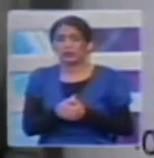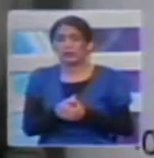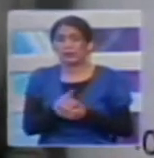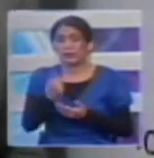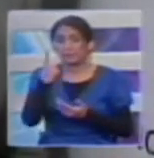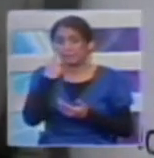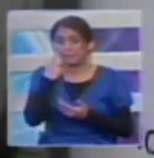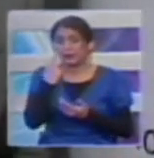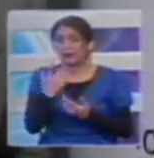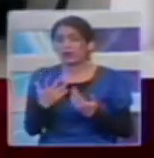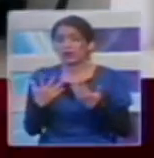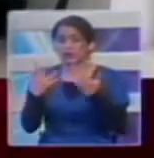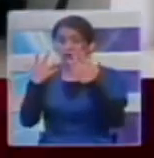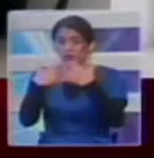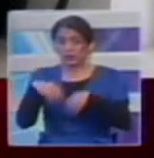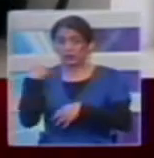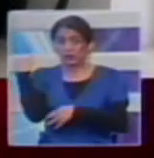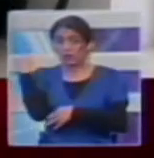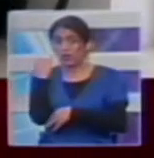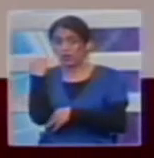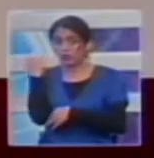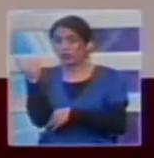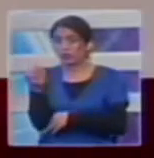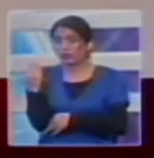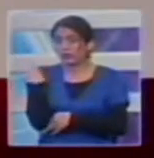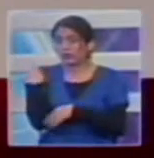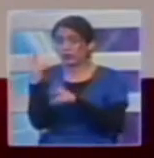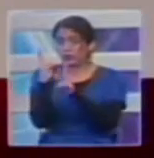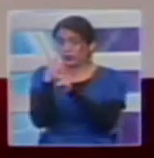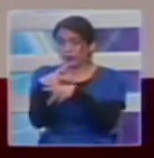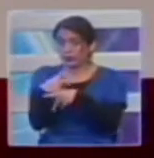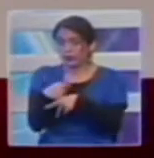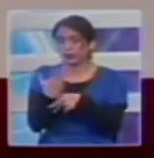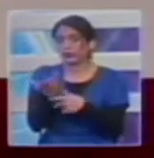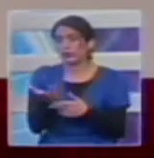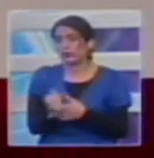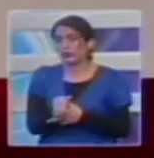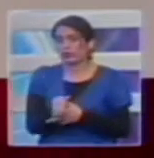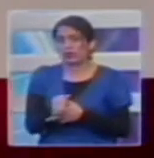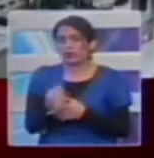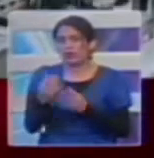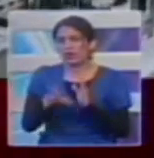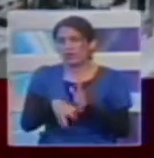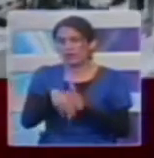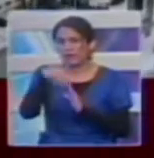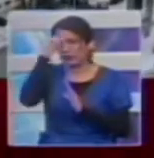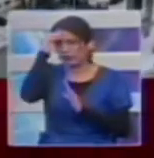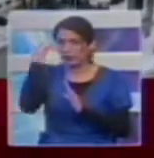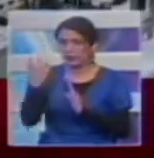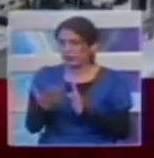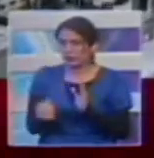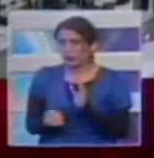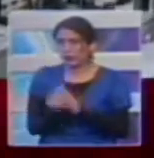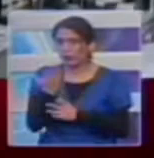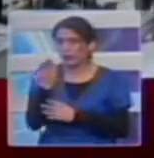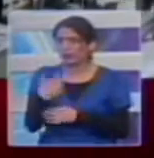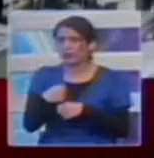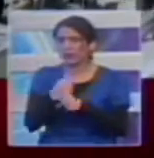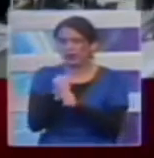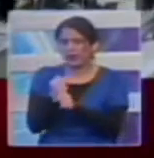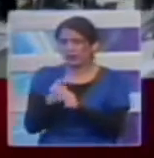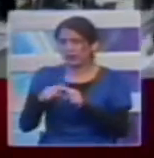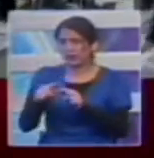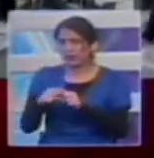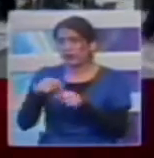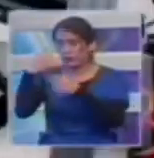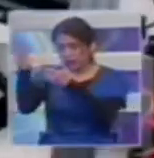qué? Para que la industria, los productos que hace, esos emprendimientos, esa fabricación de bienes se la